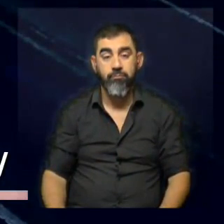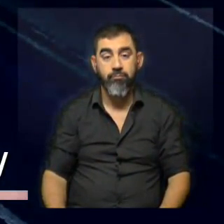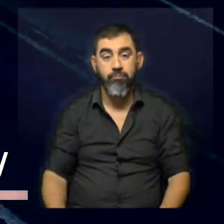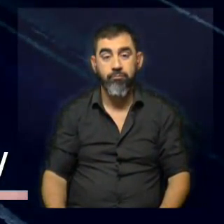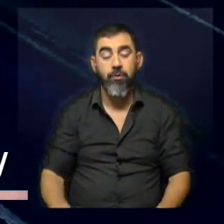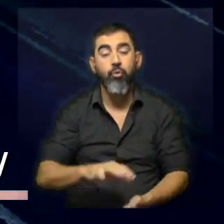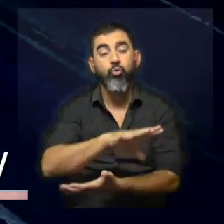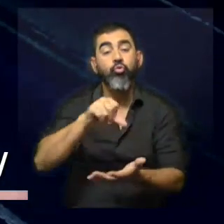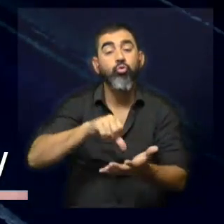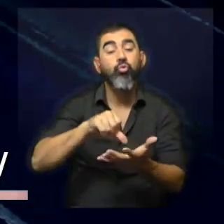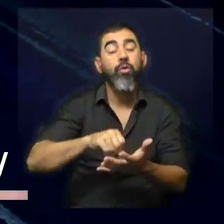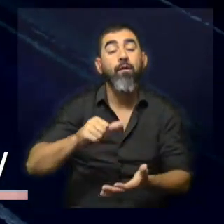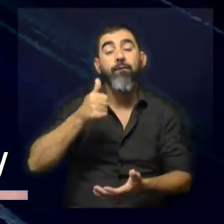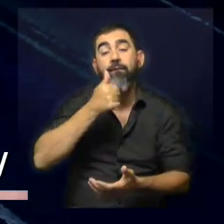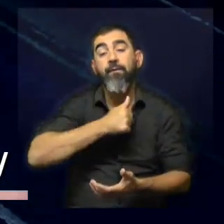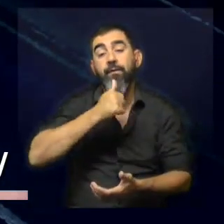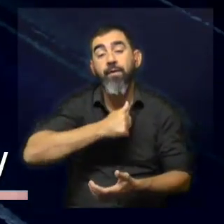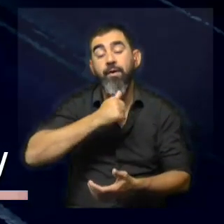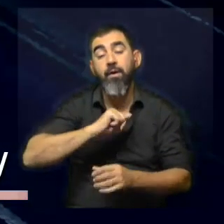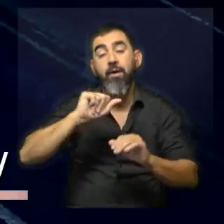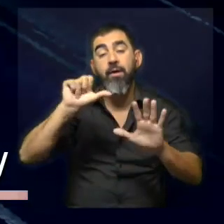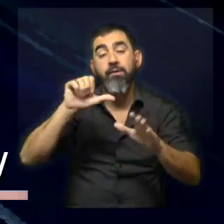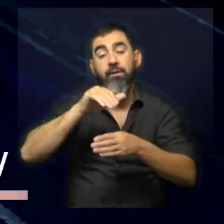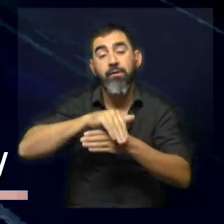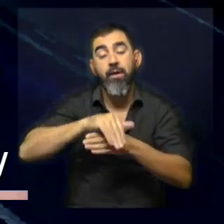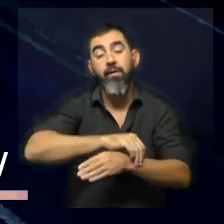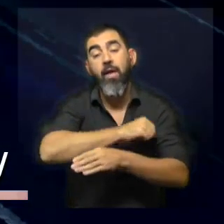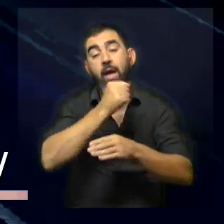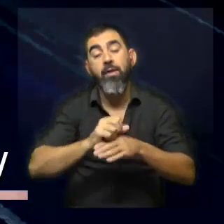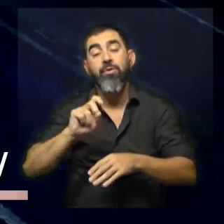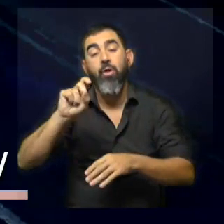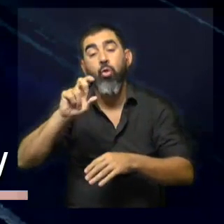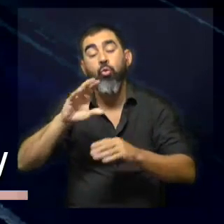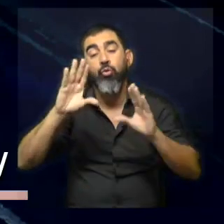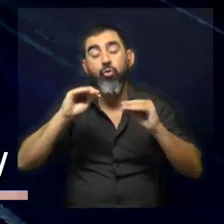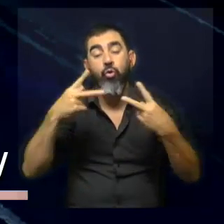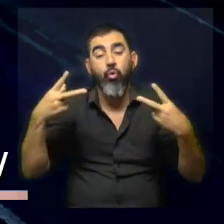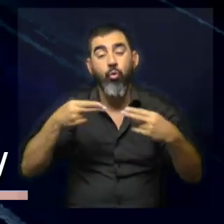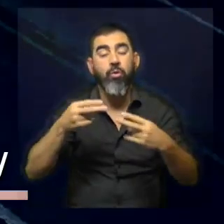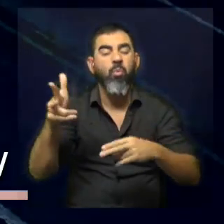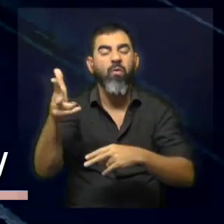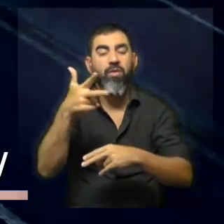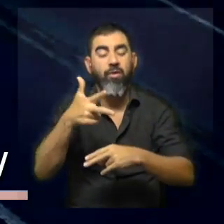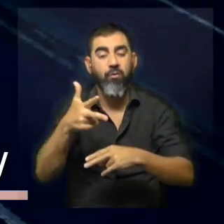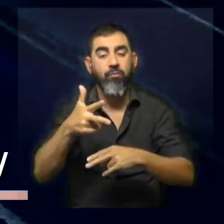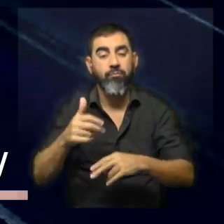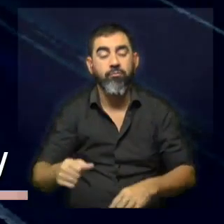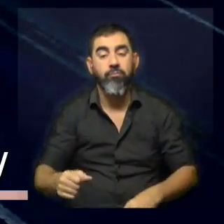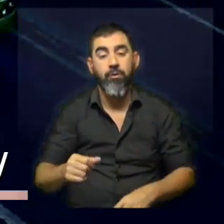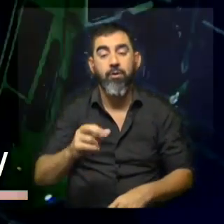es Ciudad Vieja, que... desde las 6 de la tarde hasta la medianoche va a estar cortado por una filmación en, preste